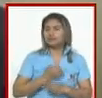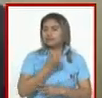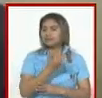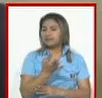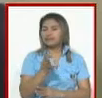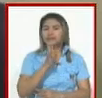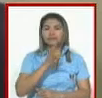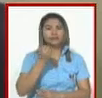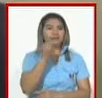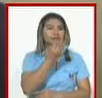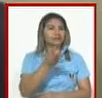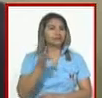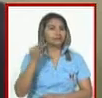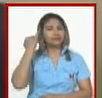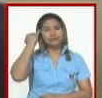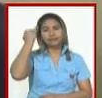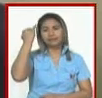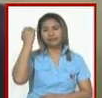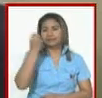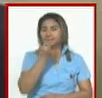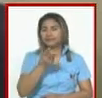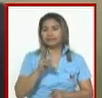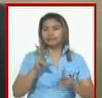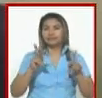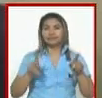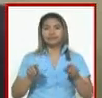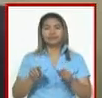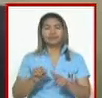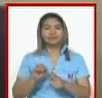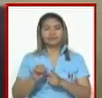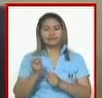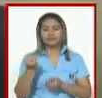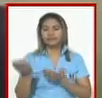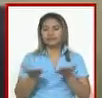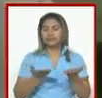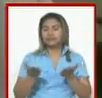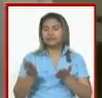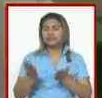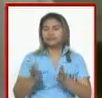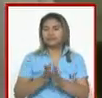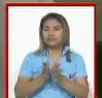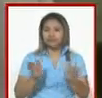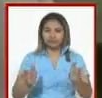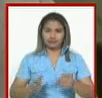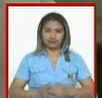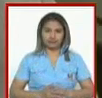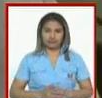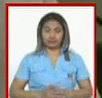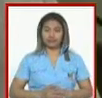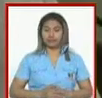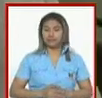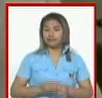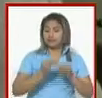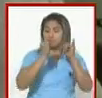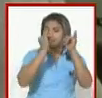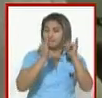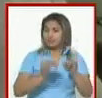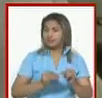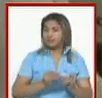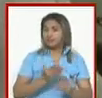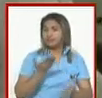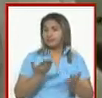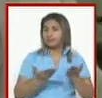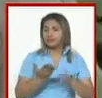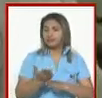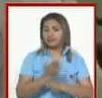versiones que lo puede hacer cualquier persona o cualquier servidor público bueno esto es una postura personal tal vez de